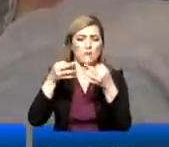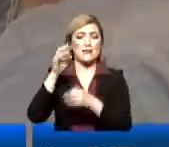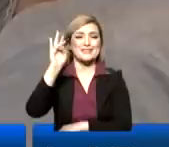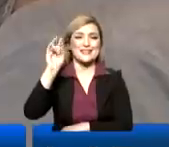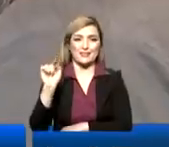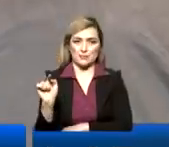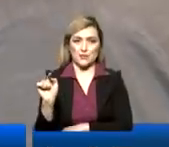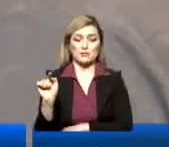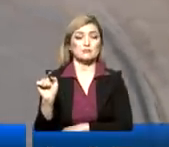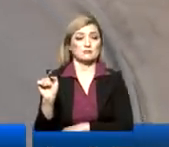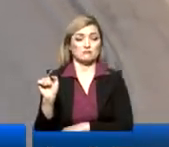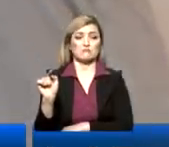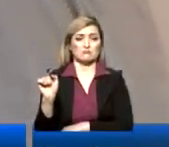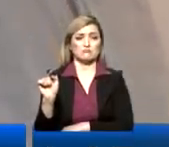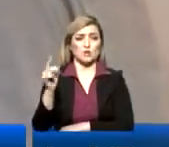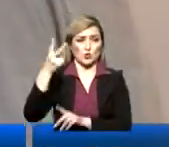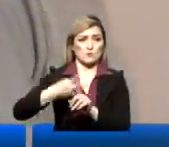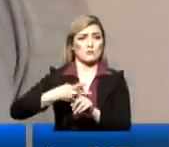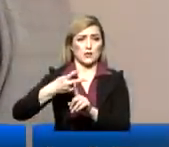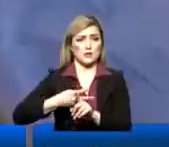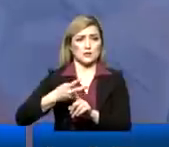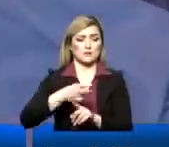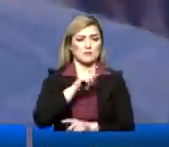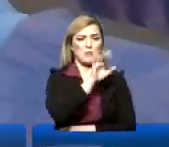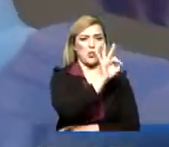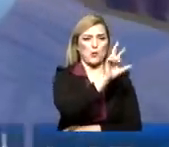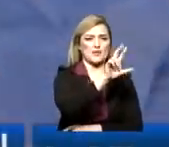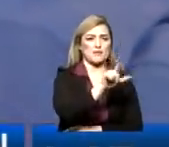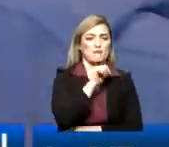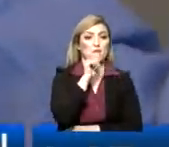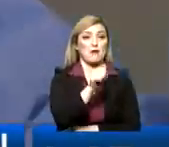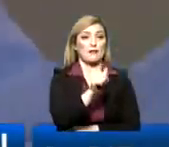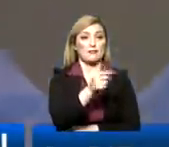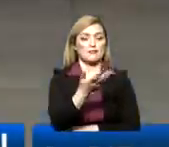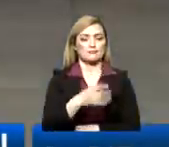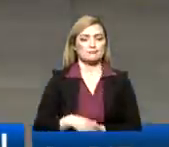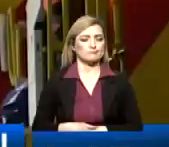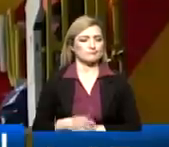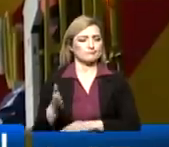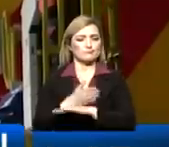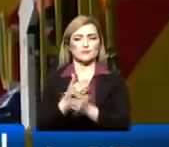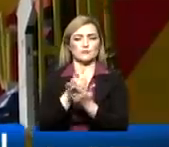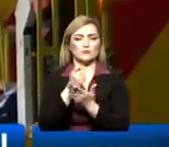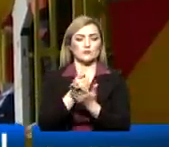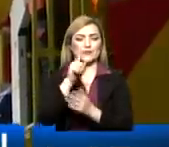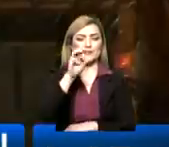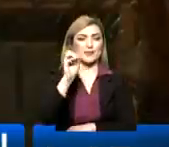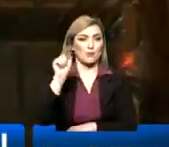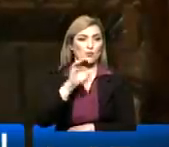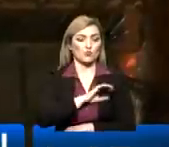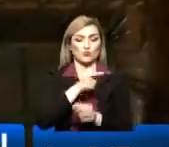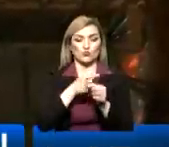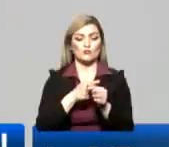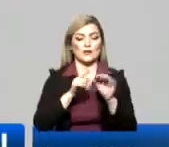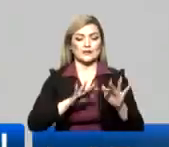En 2 meses se han procesado solo 7.000 pruebas de COVID-19 de las 100.000 que fueron adquiridas por el municipio de Quito a través de la